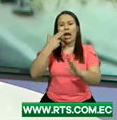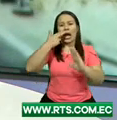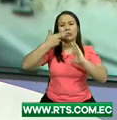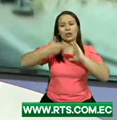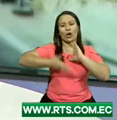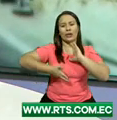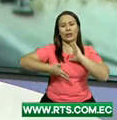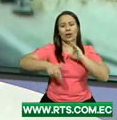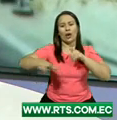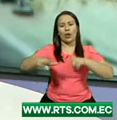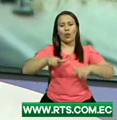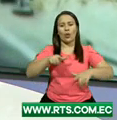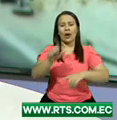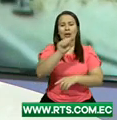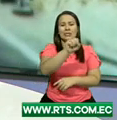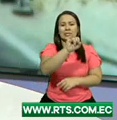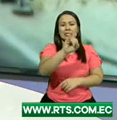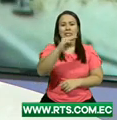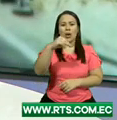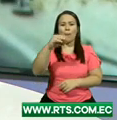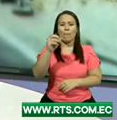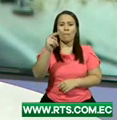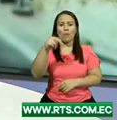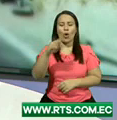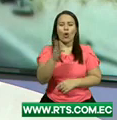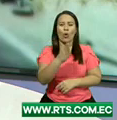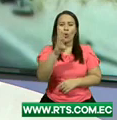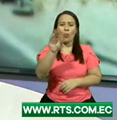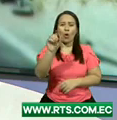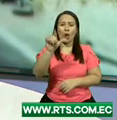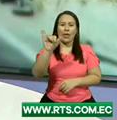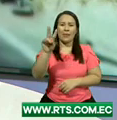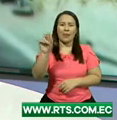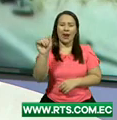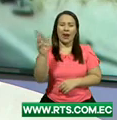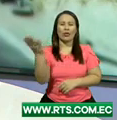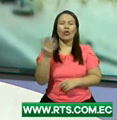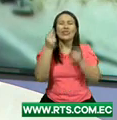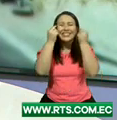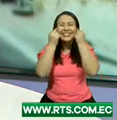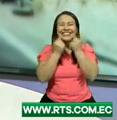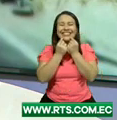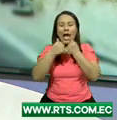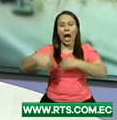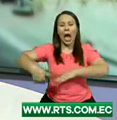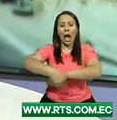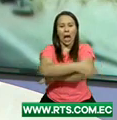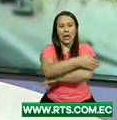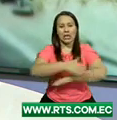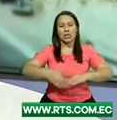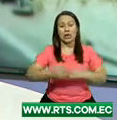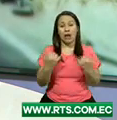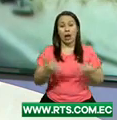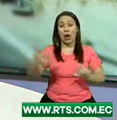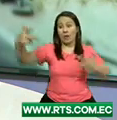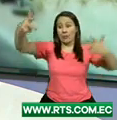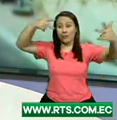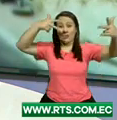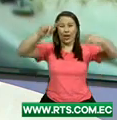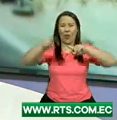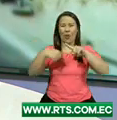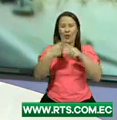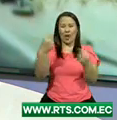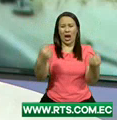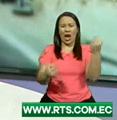en la vía simón bolívar a la altura del ingreso a nación en quito- videoaficionados captaron el momento cuando el